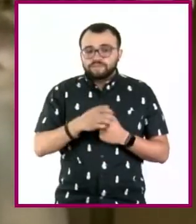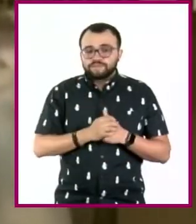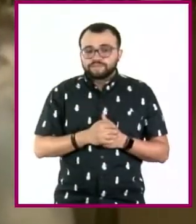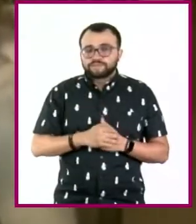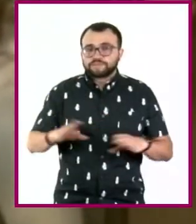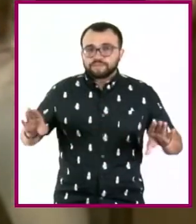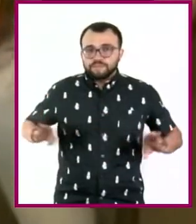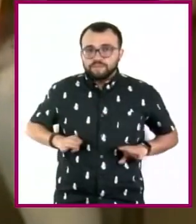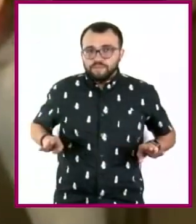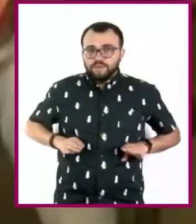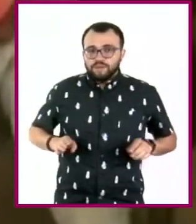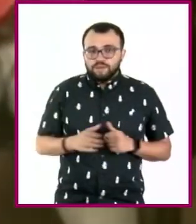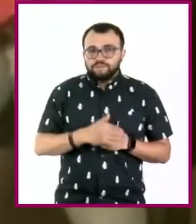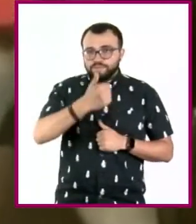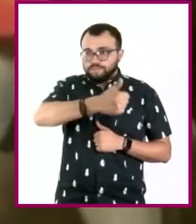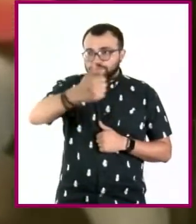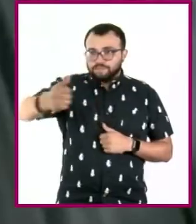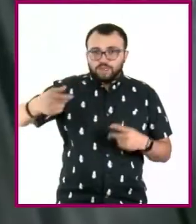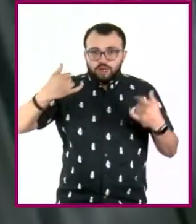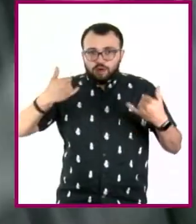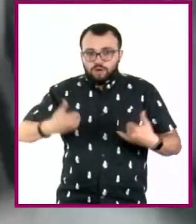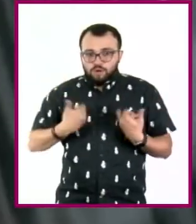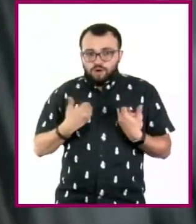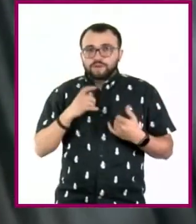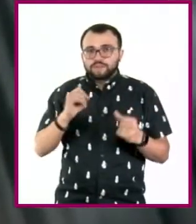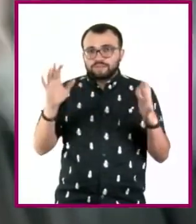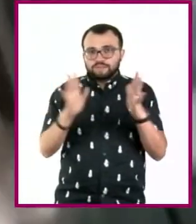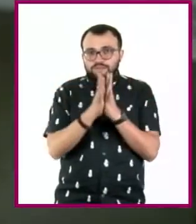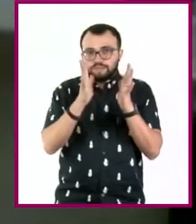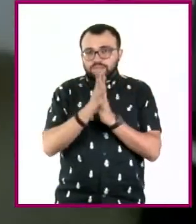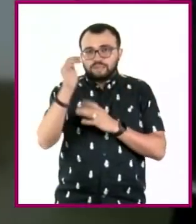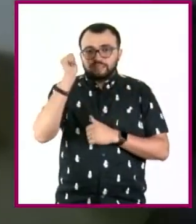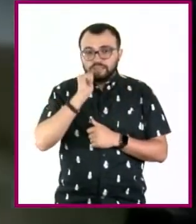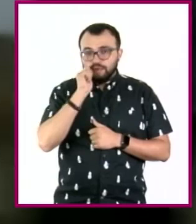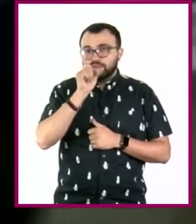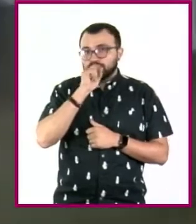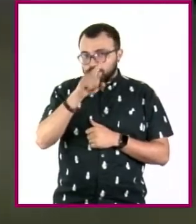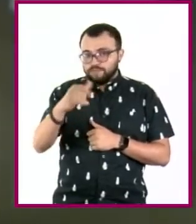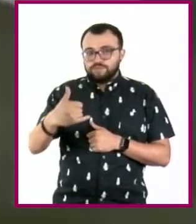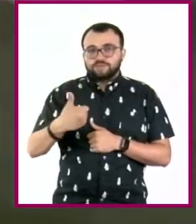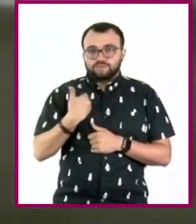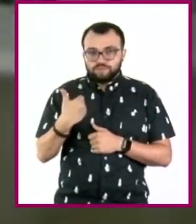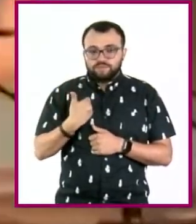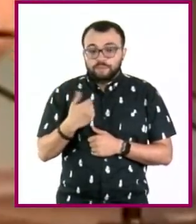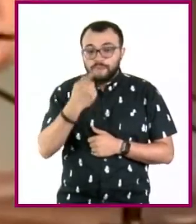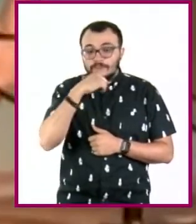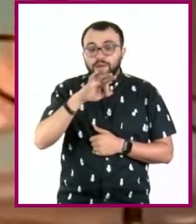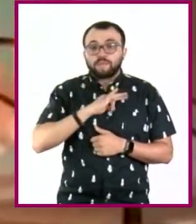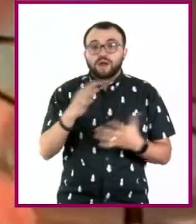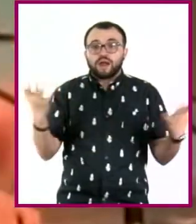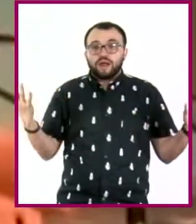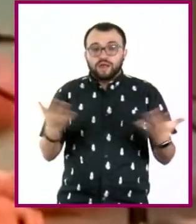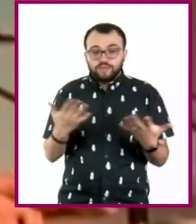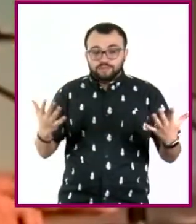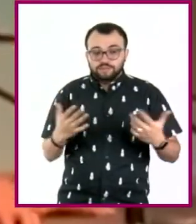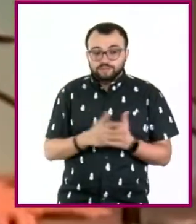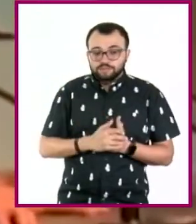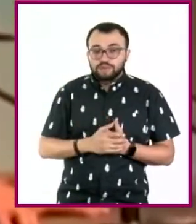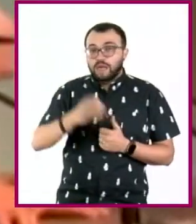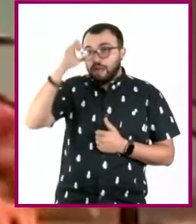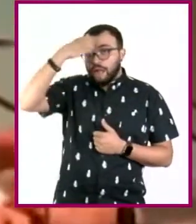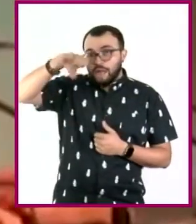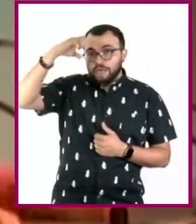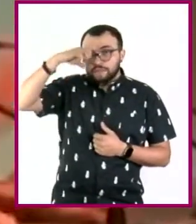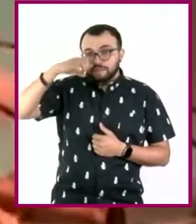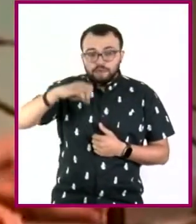el carácter activo, participativo y central que tienen los jóvenes para generar experiencias